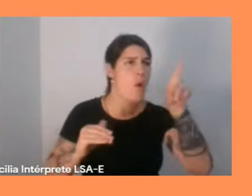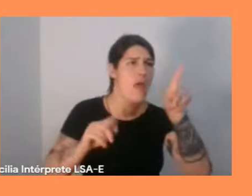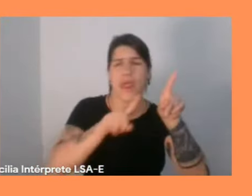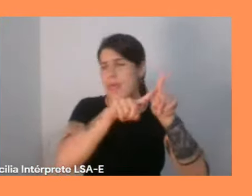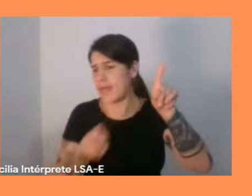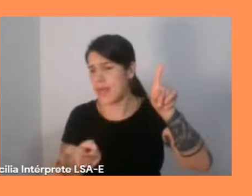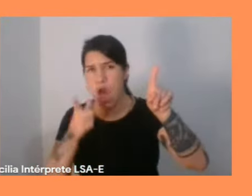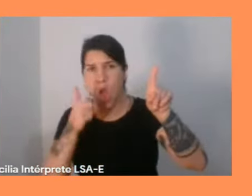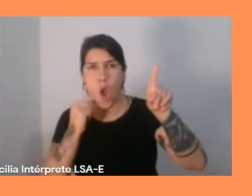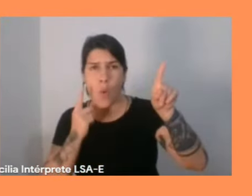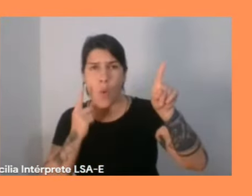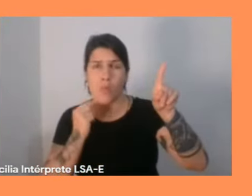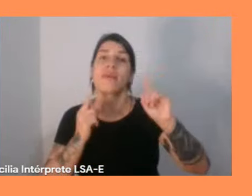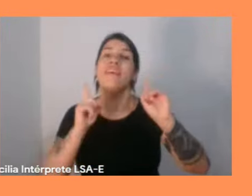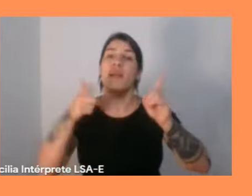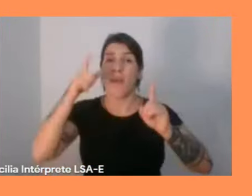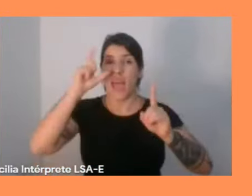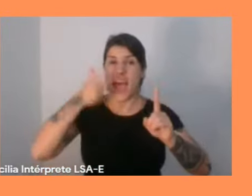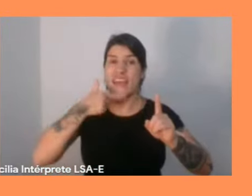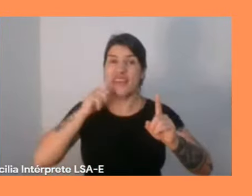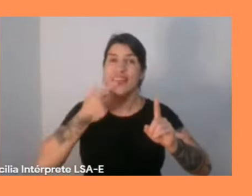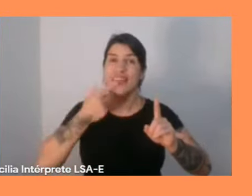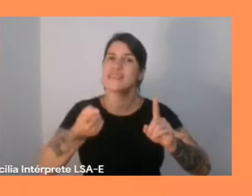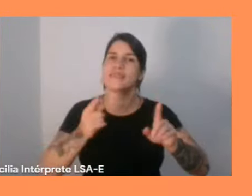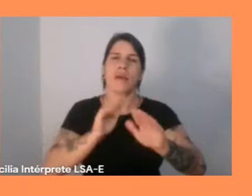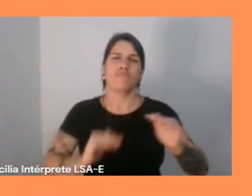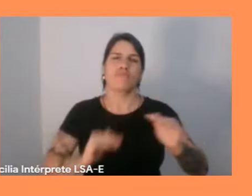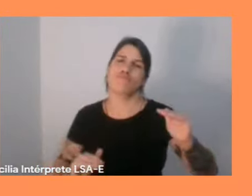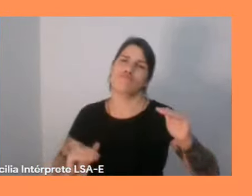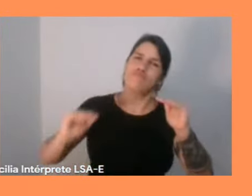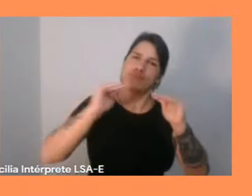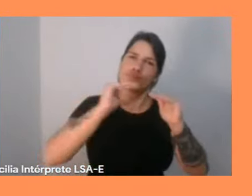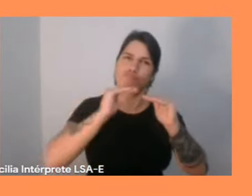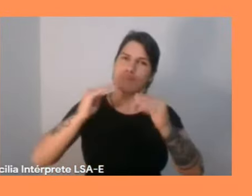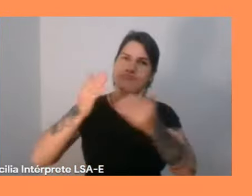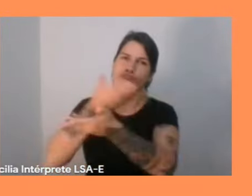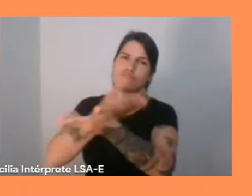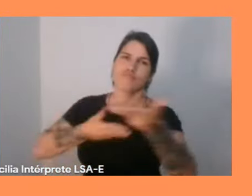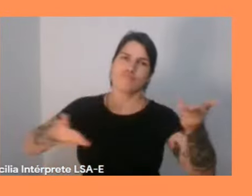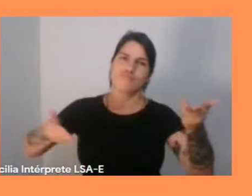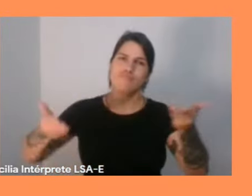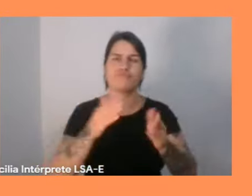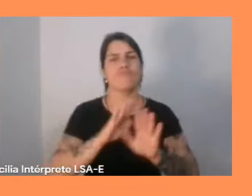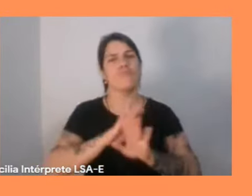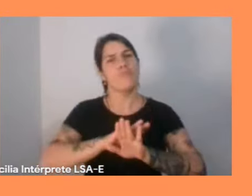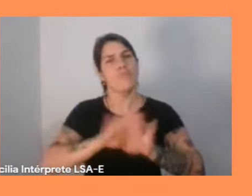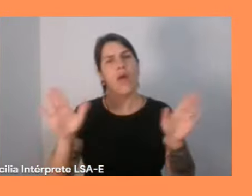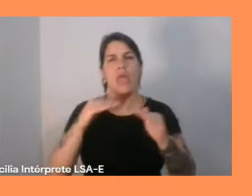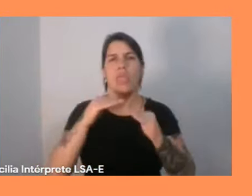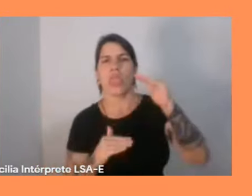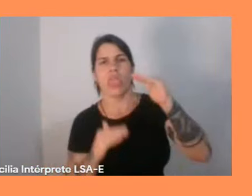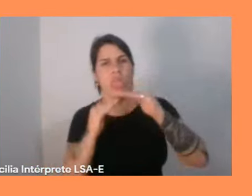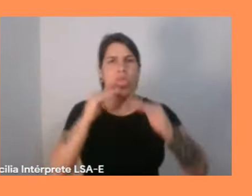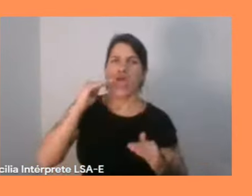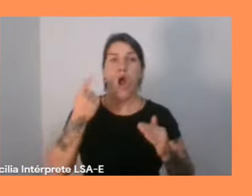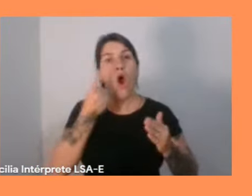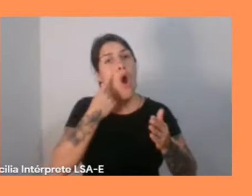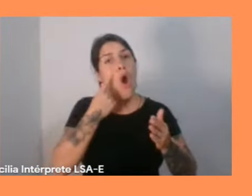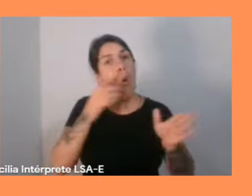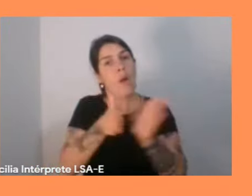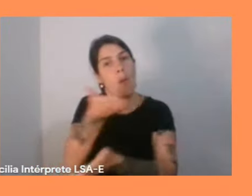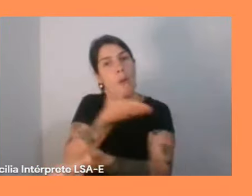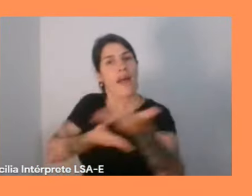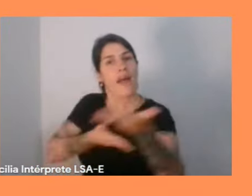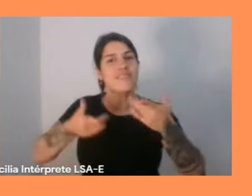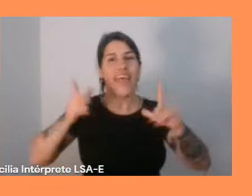vidas donde la convivencia, el disfrute y los tiempos individuales o compartidos se